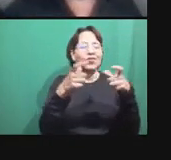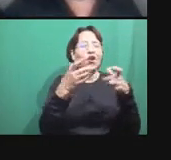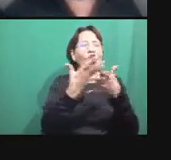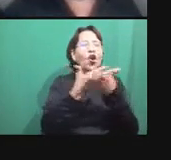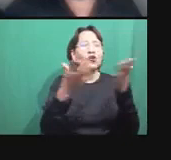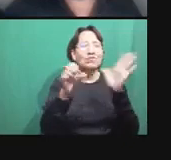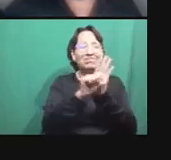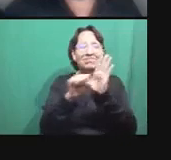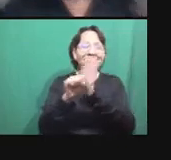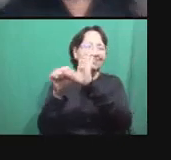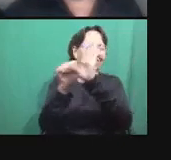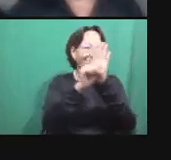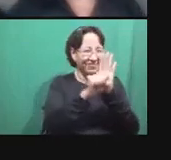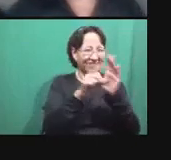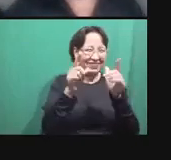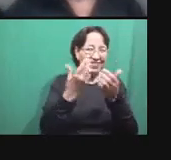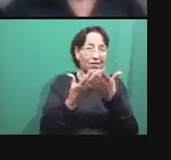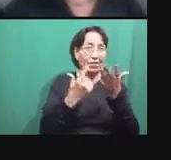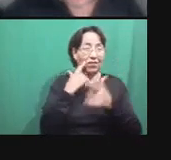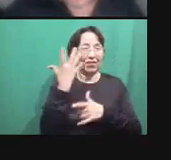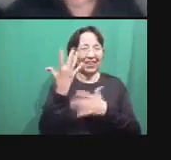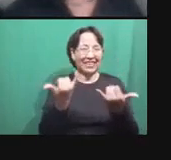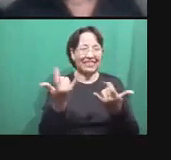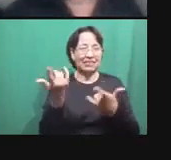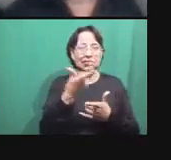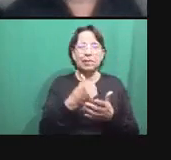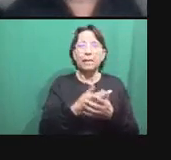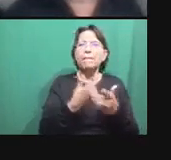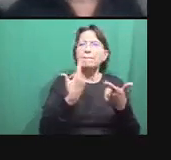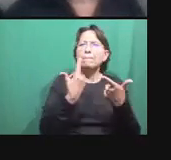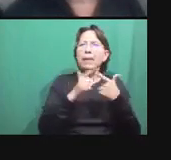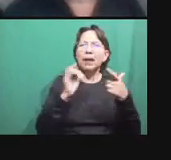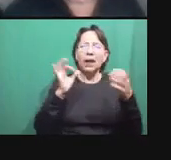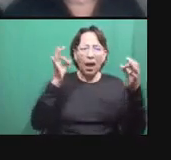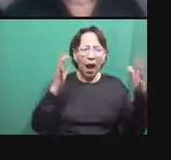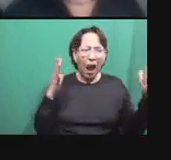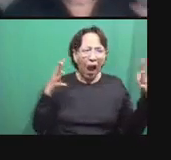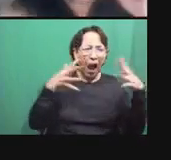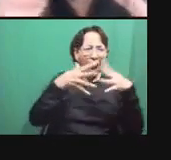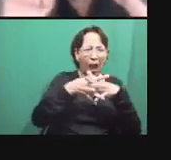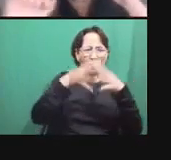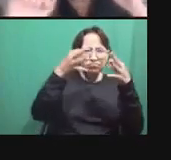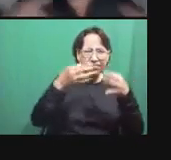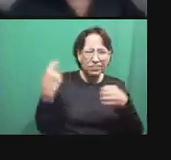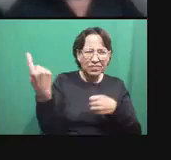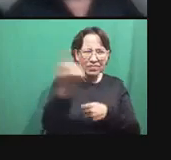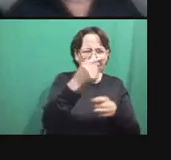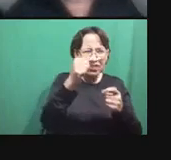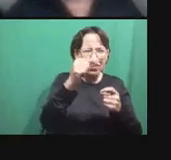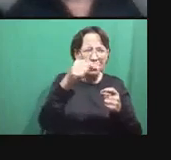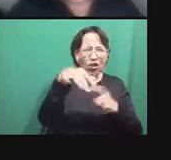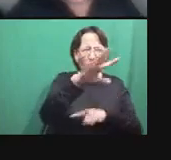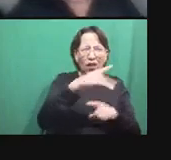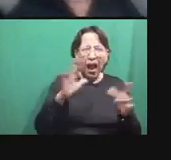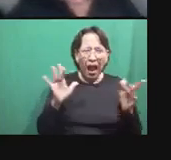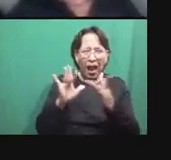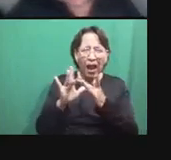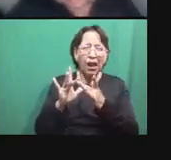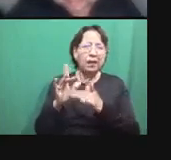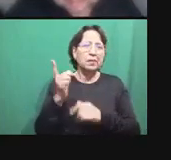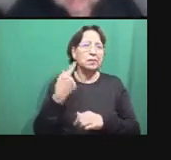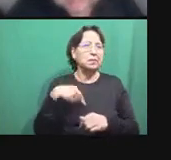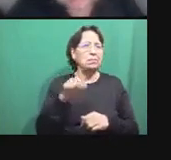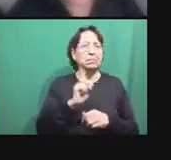articulan ni rompen de ninguna manera con los contextos en los que se sitúan. Este restaurante que